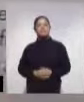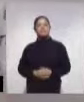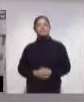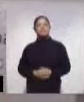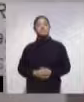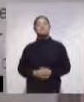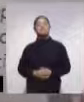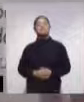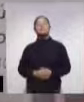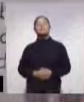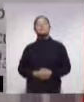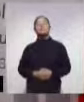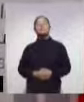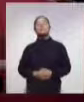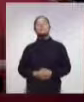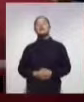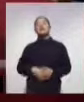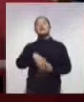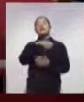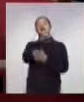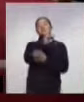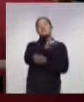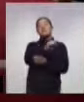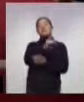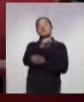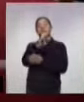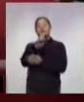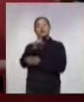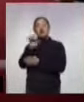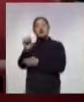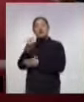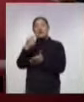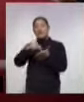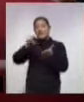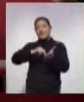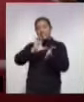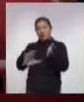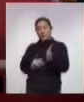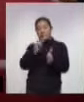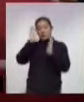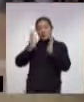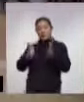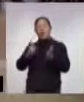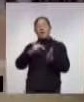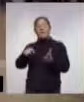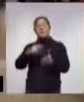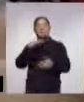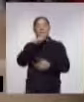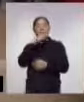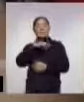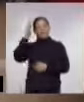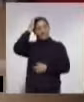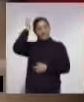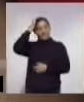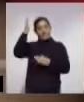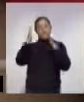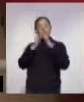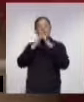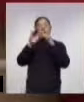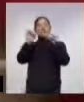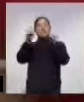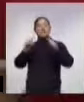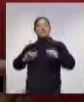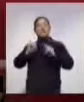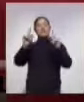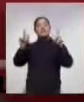La Secretaría de Desarrollo Económico signó el convenio para la implementación de la firma electrónica avanzada con los titulares de la Casa de las Artesanías